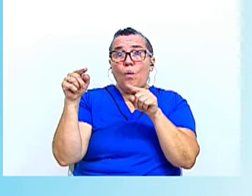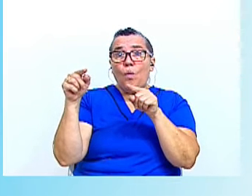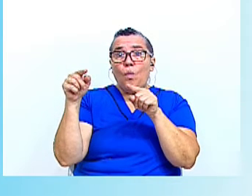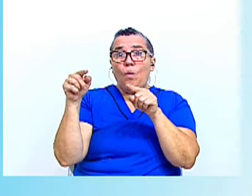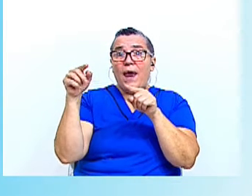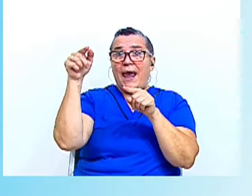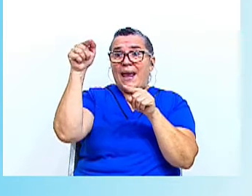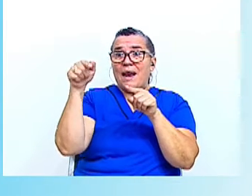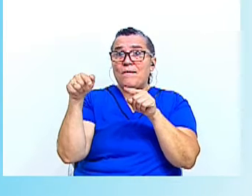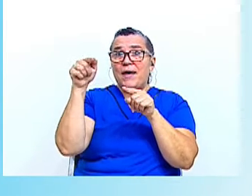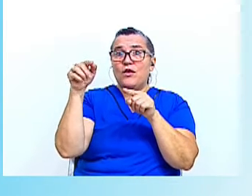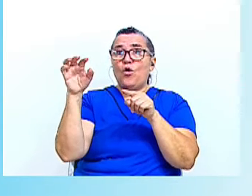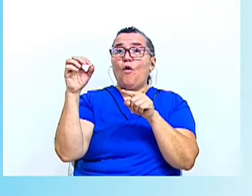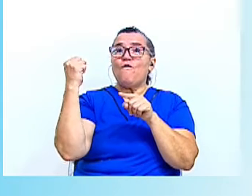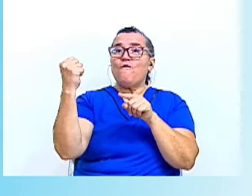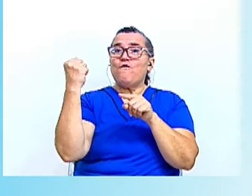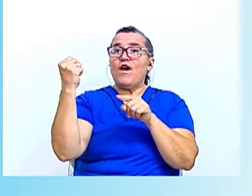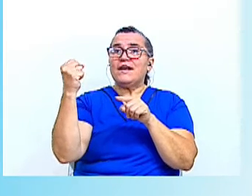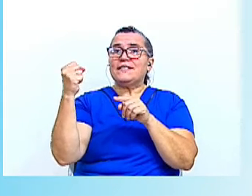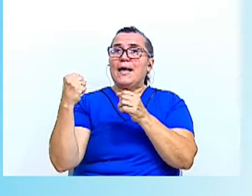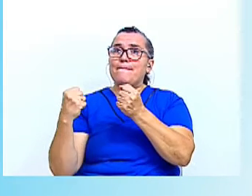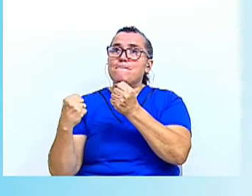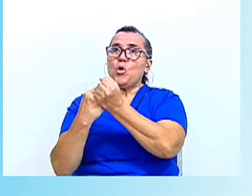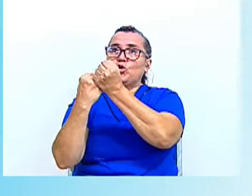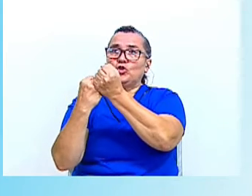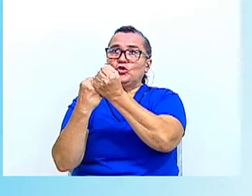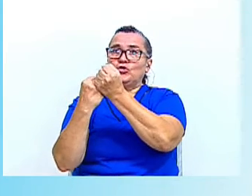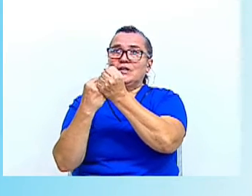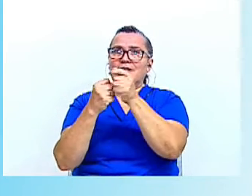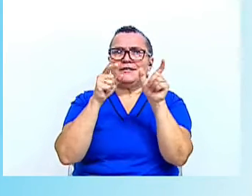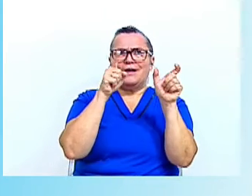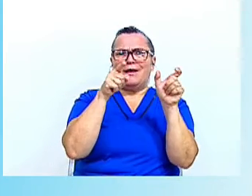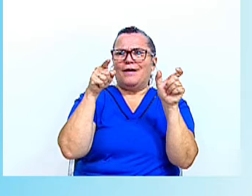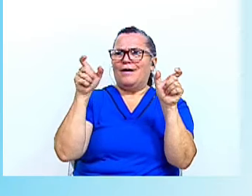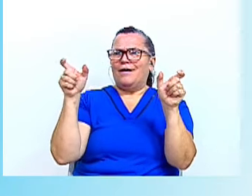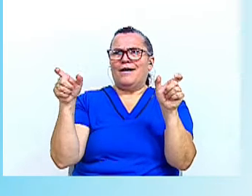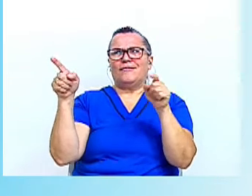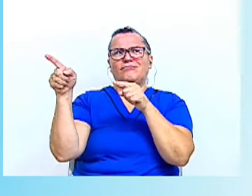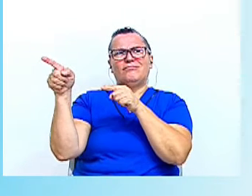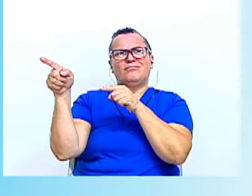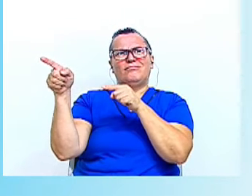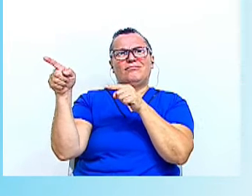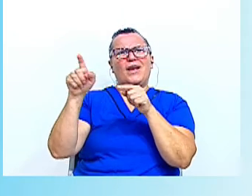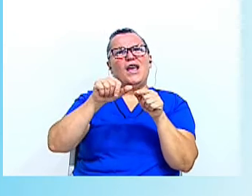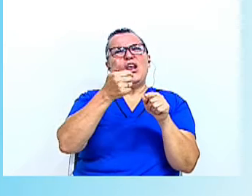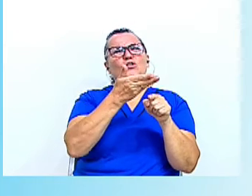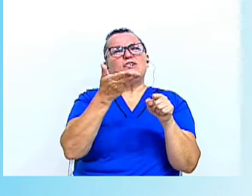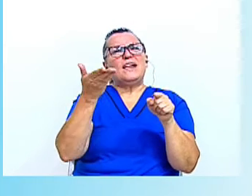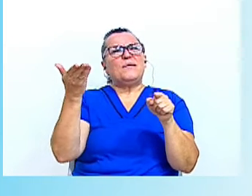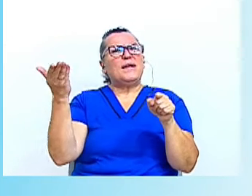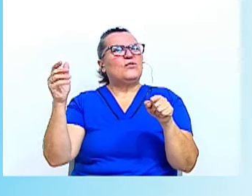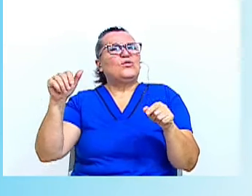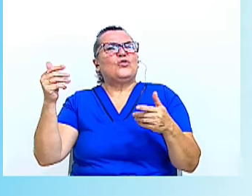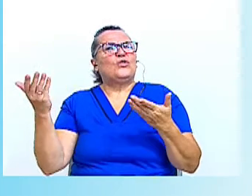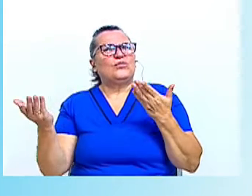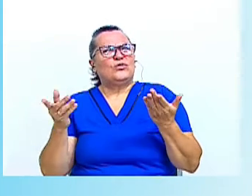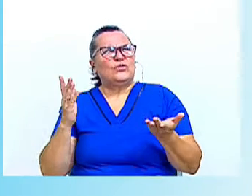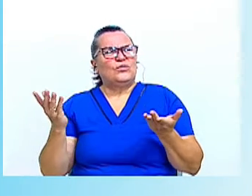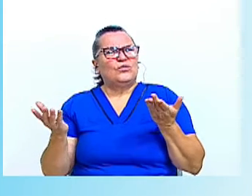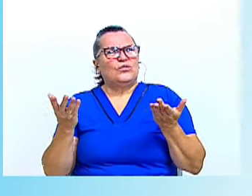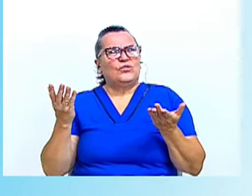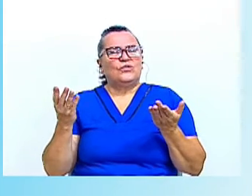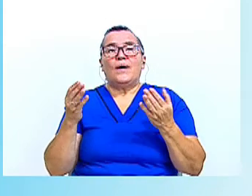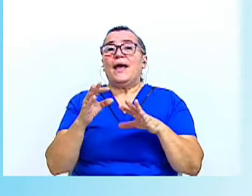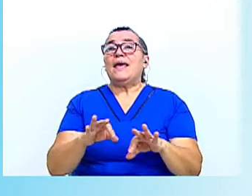el medio a la fuerza de potencia. Pero se estarán preguntando, ¿y los demás elementos? Bueno,